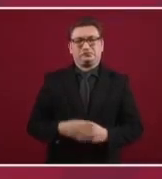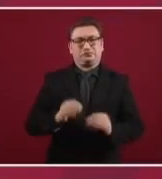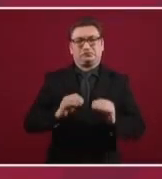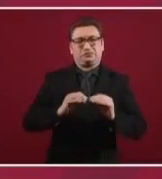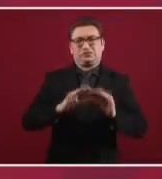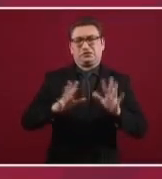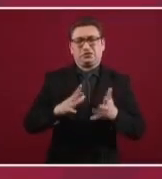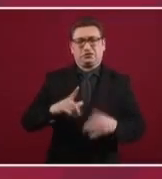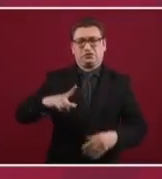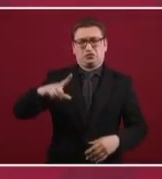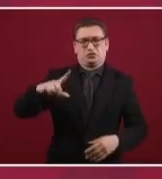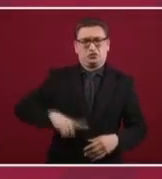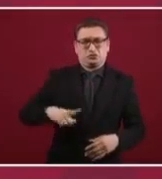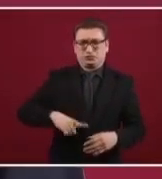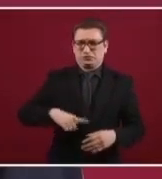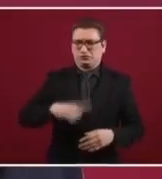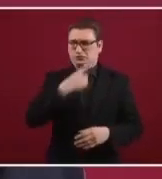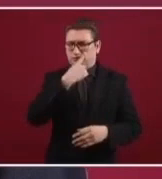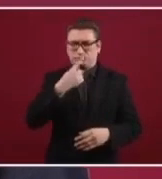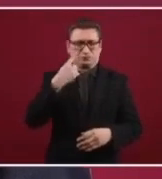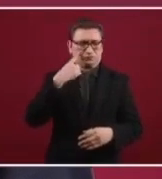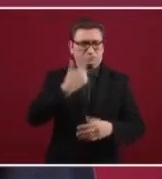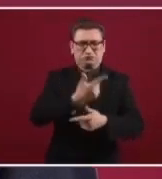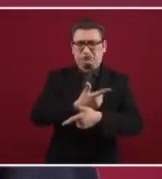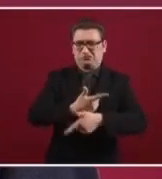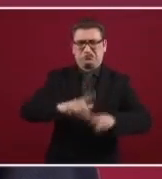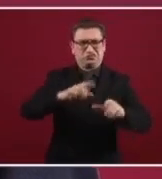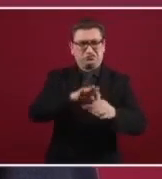democrático y de actitudes